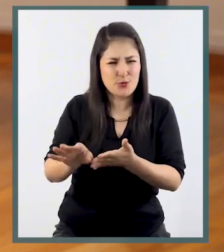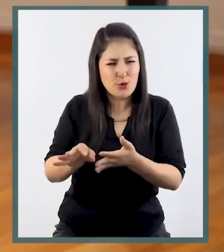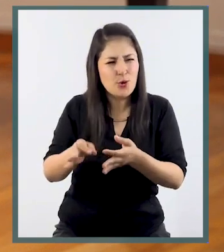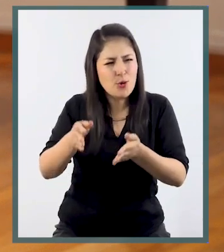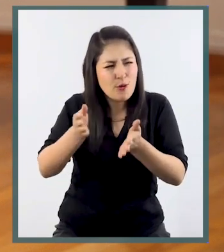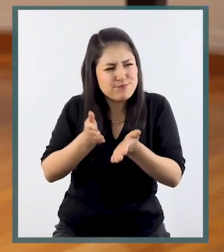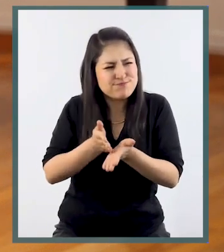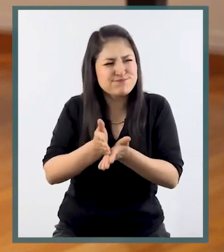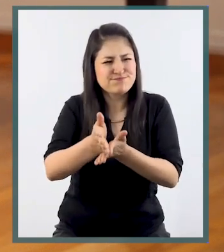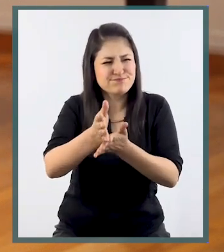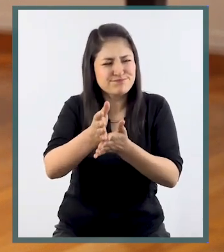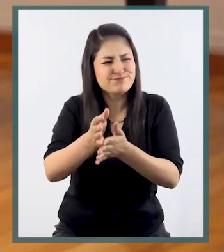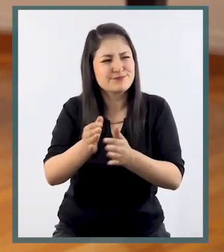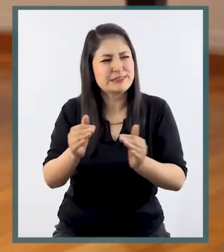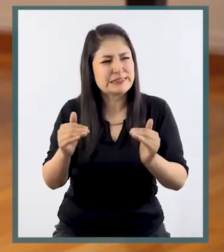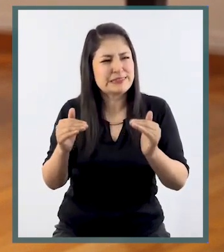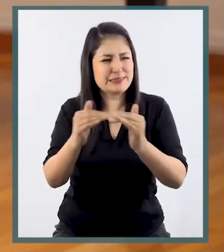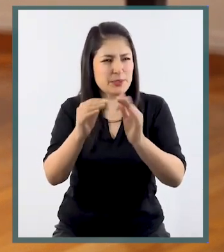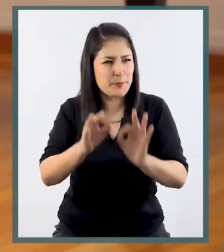sea igualitario,